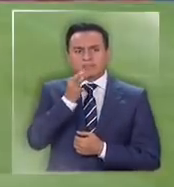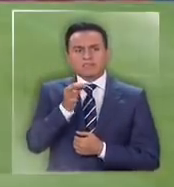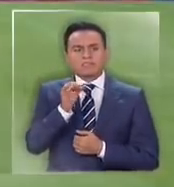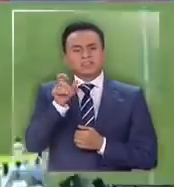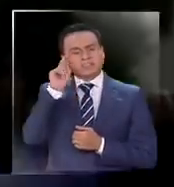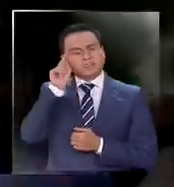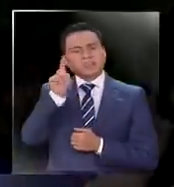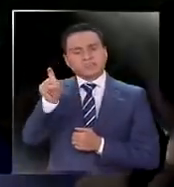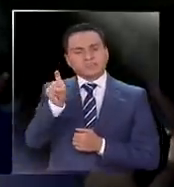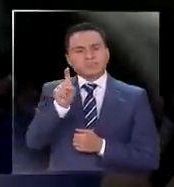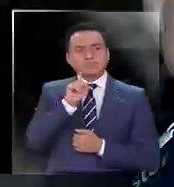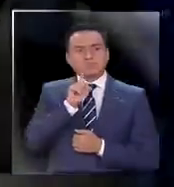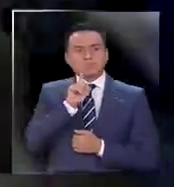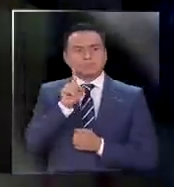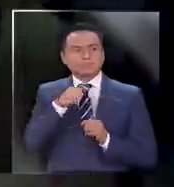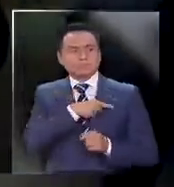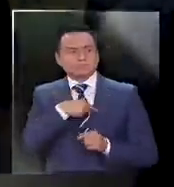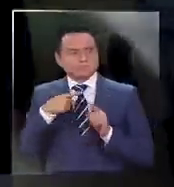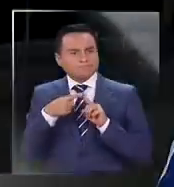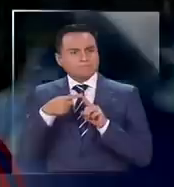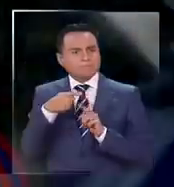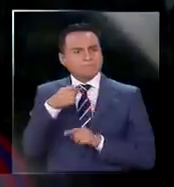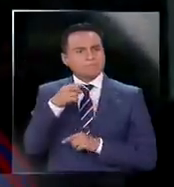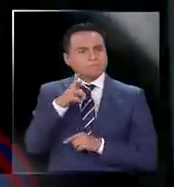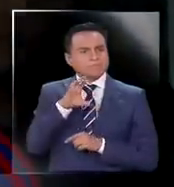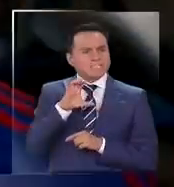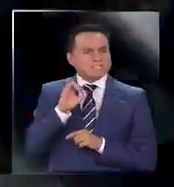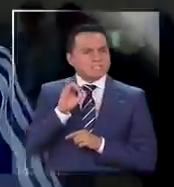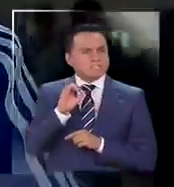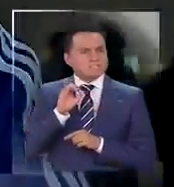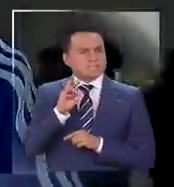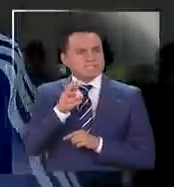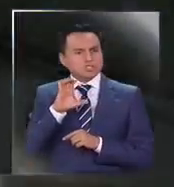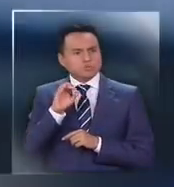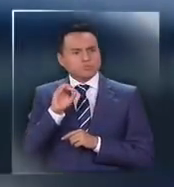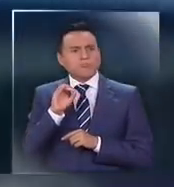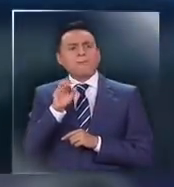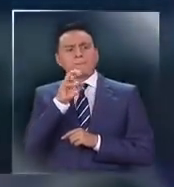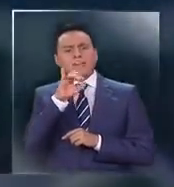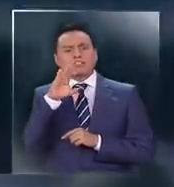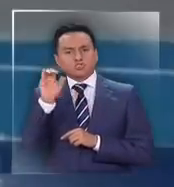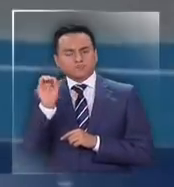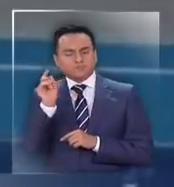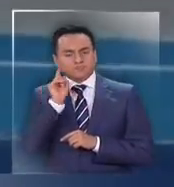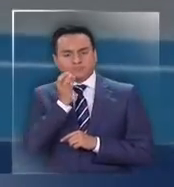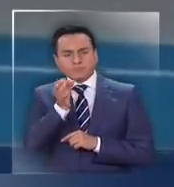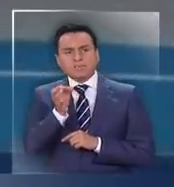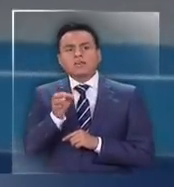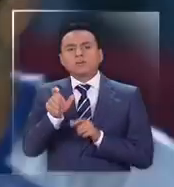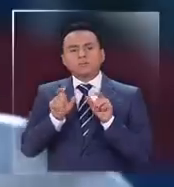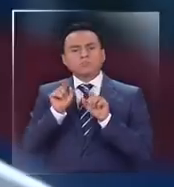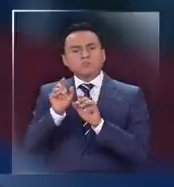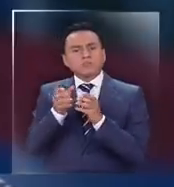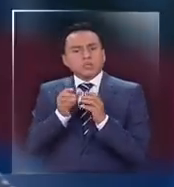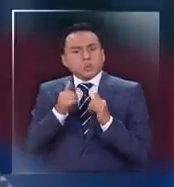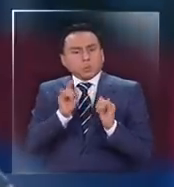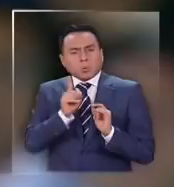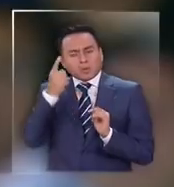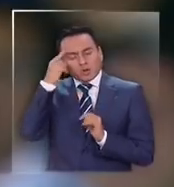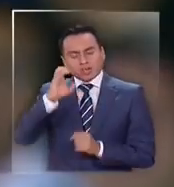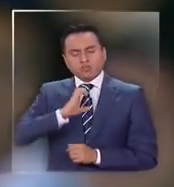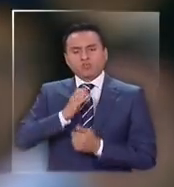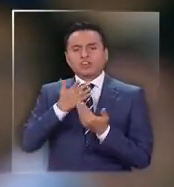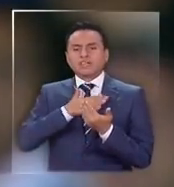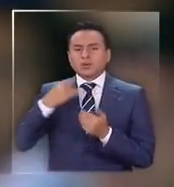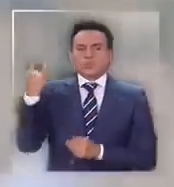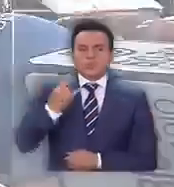su favorito. Berizzo. La verdad que Berizzo. Me gustaría que llegara Berizzo. Berizzo. Los jugadores no dan su preferencia, pero sí quieren un entrenador